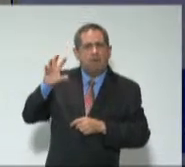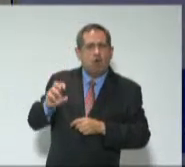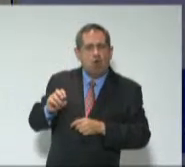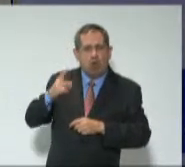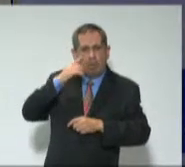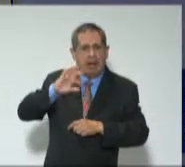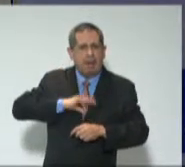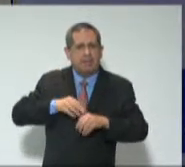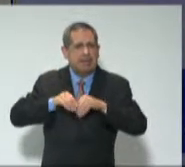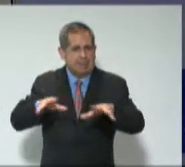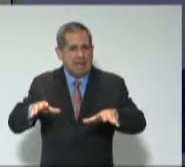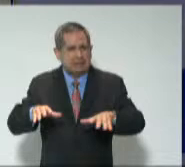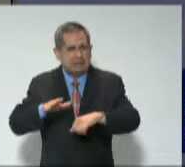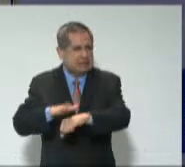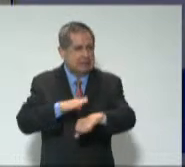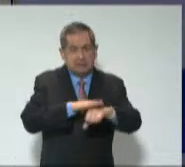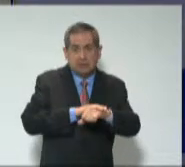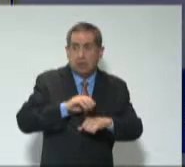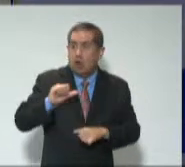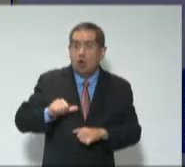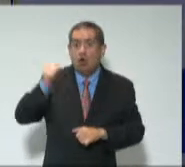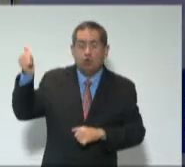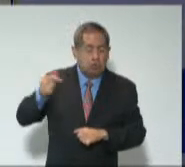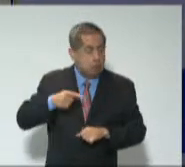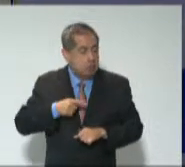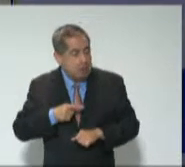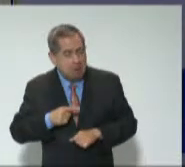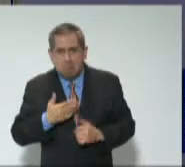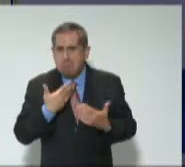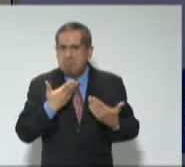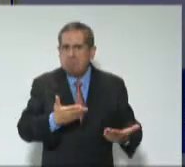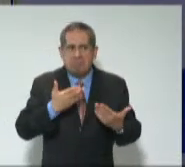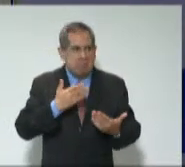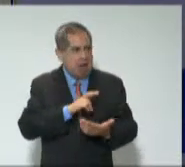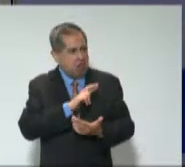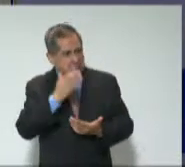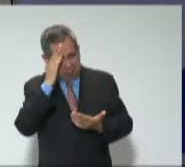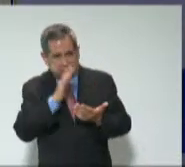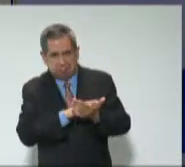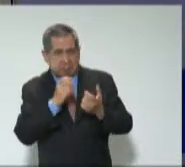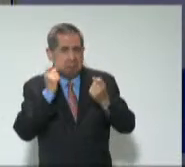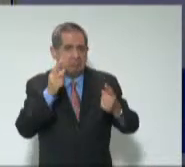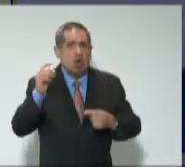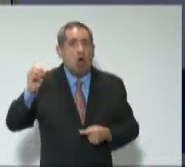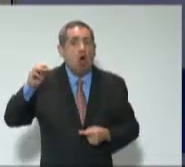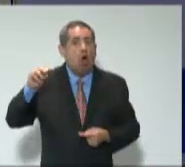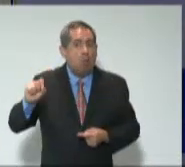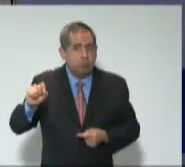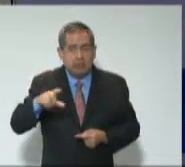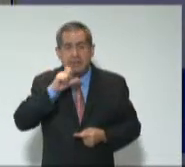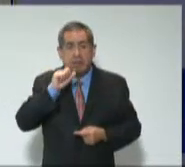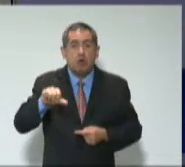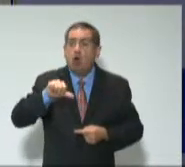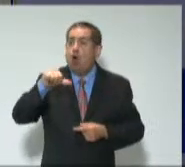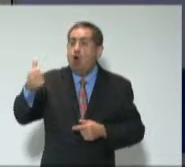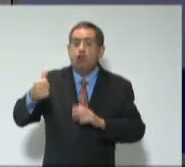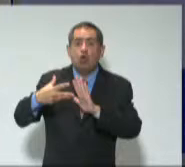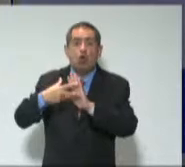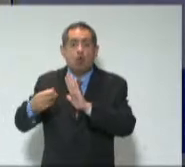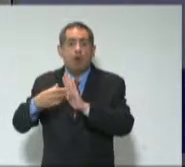epidemiológico el cual ha sido reconocido por la Organización Mundial de la Salud y ha comenzado a